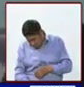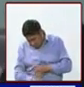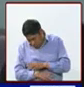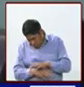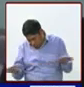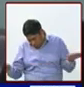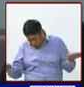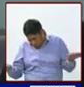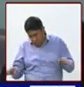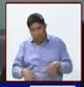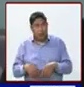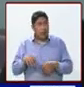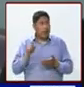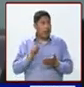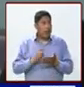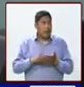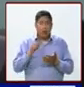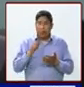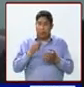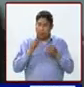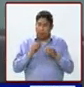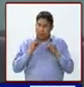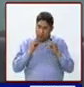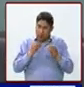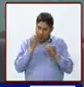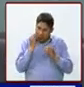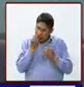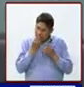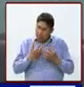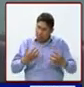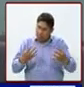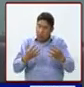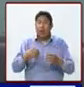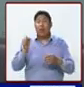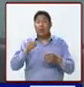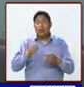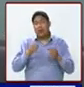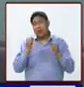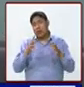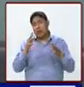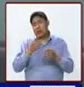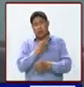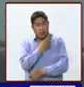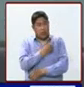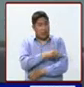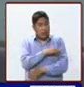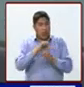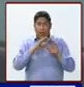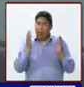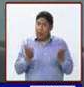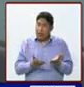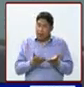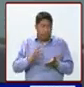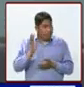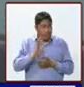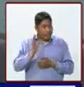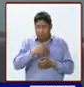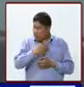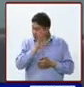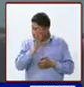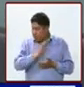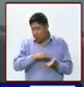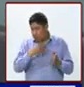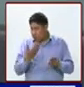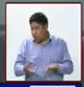lo que pasaba. ¿Es cierto que usted la velaron, doña Octavia? Sí, me desahuciaron en el Hospital General, tenían que